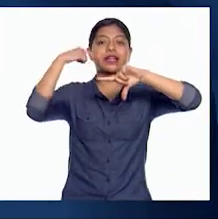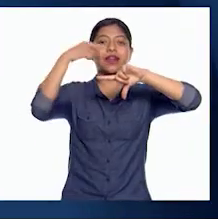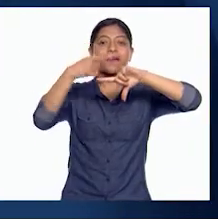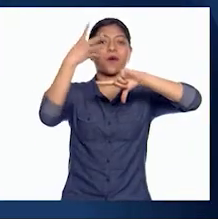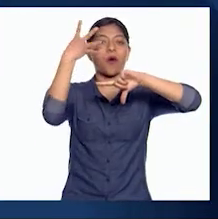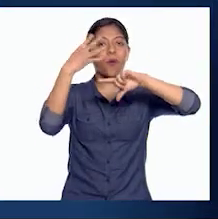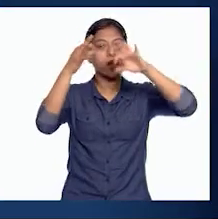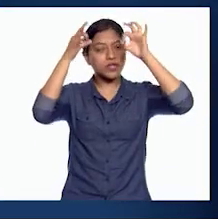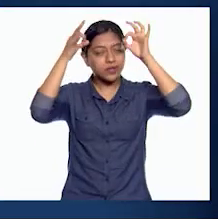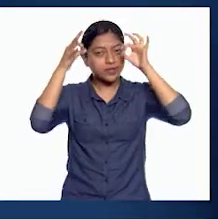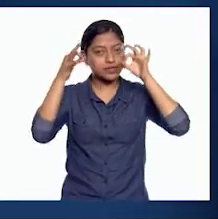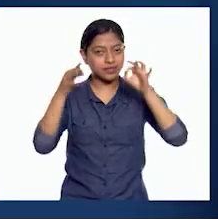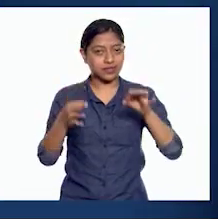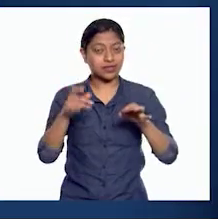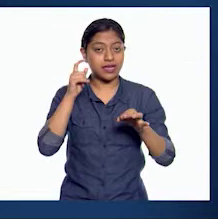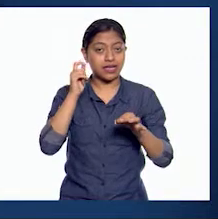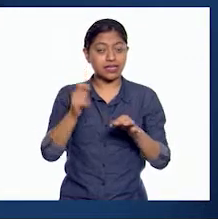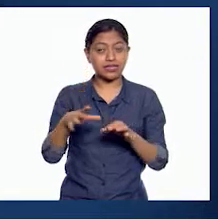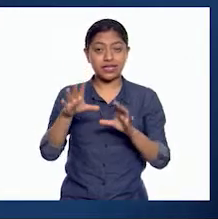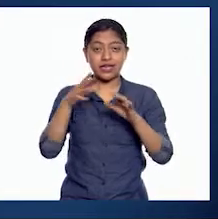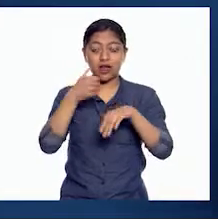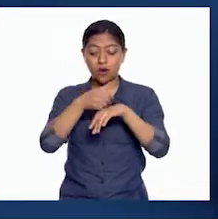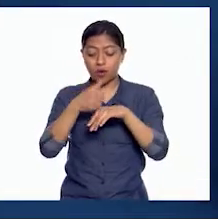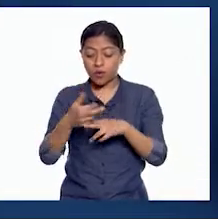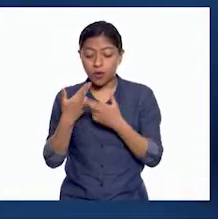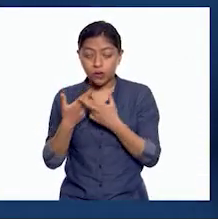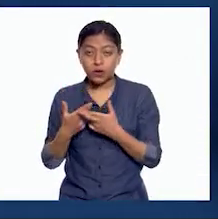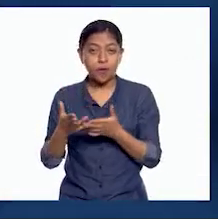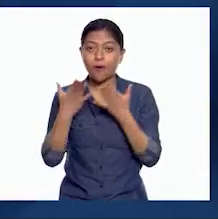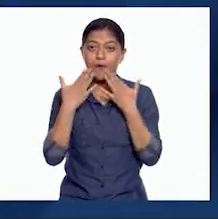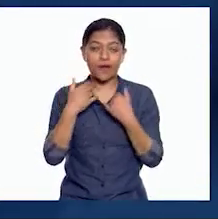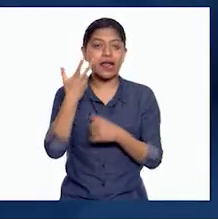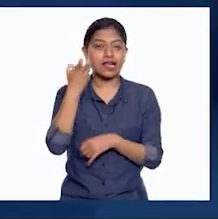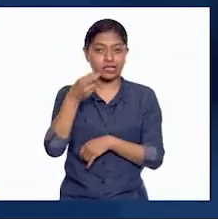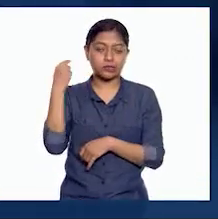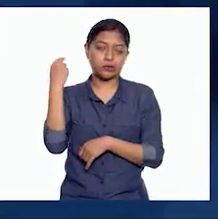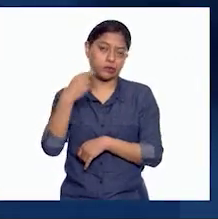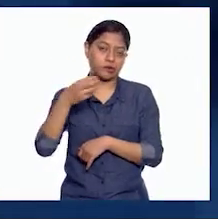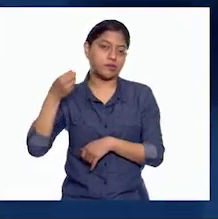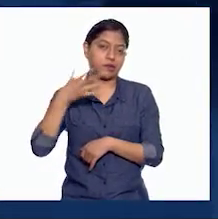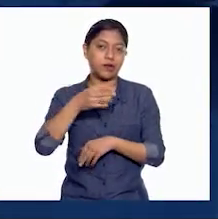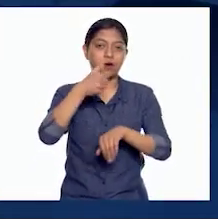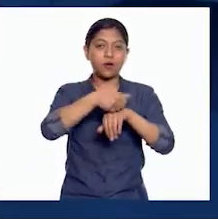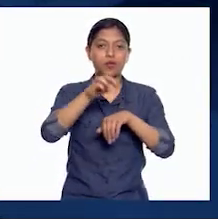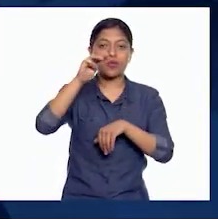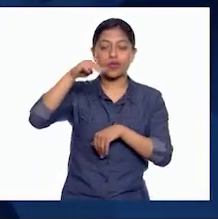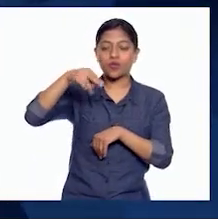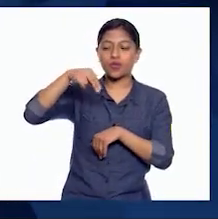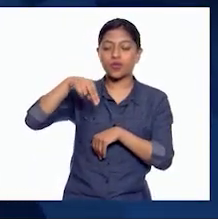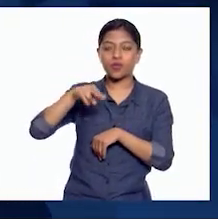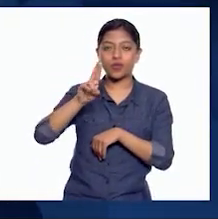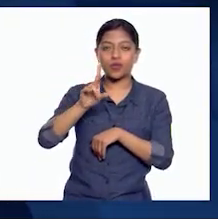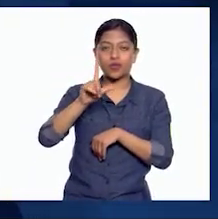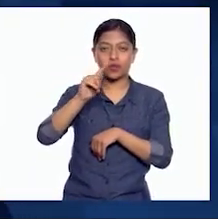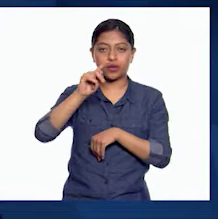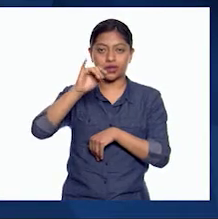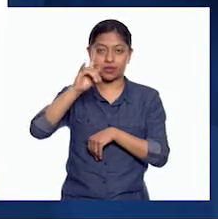¿por qué 28 entre 7 es igual a 4 y no queda residuo? Yo lo tengo así. A